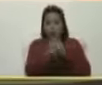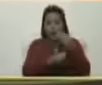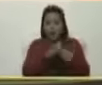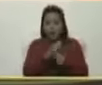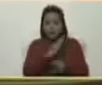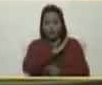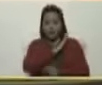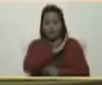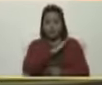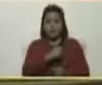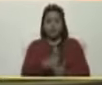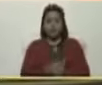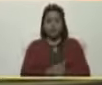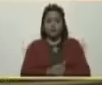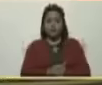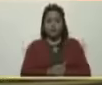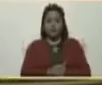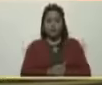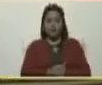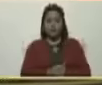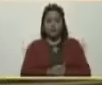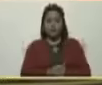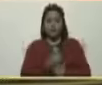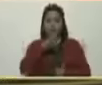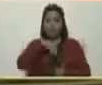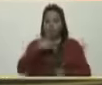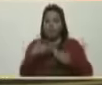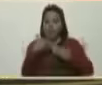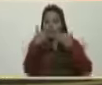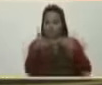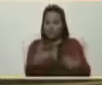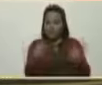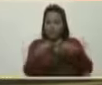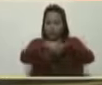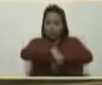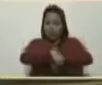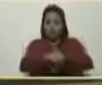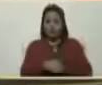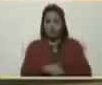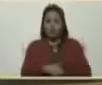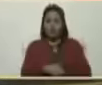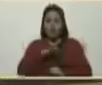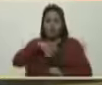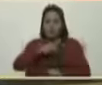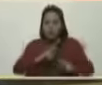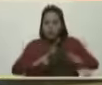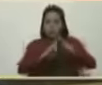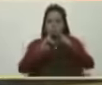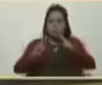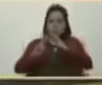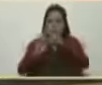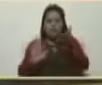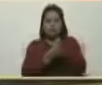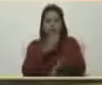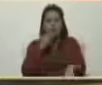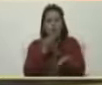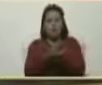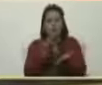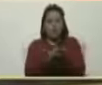tiene, podemos avanzar en consensos, podemos confluir en propuestas